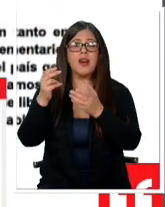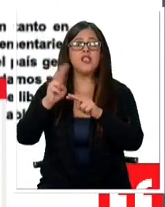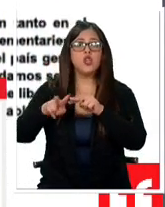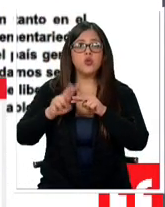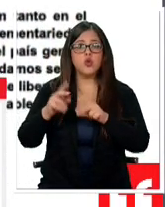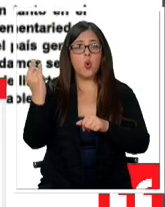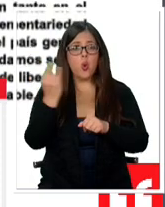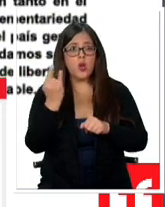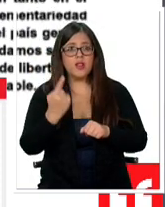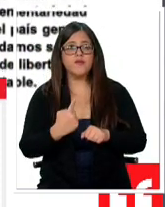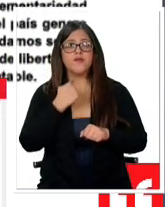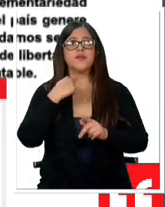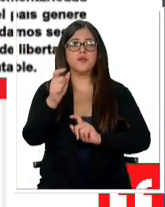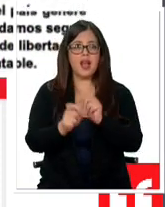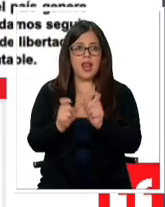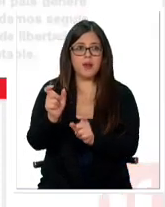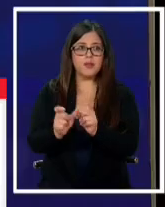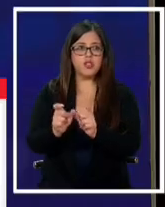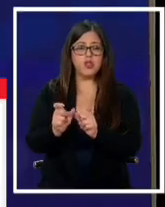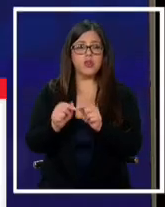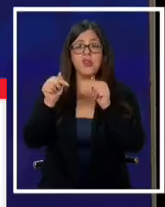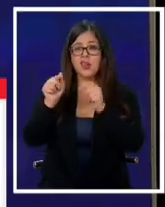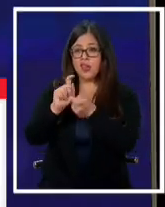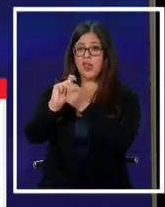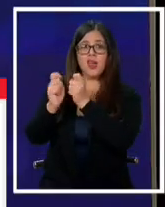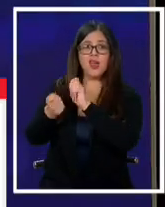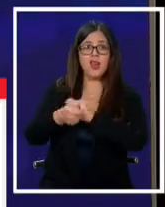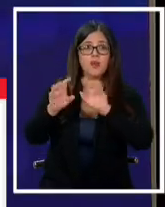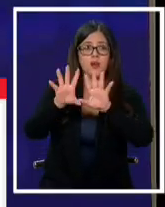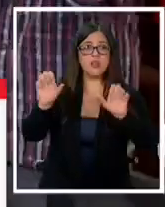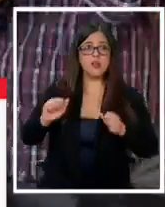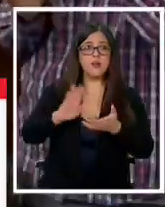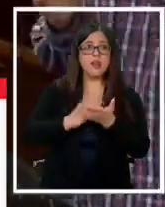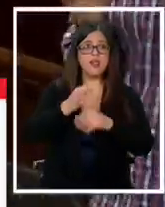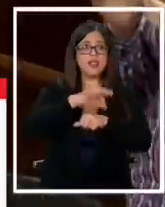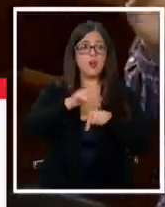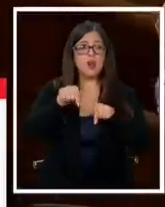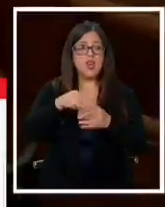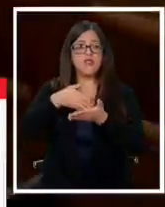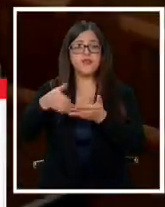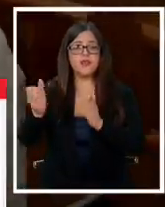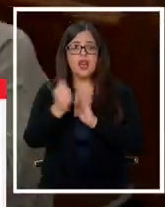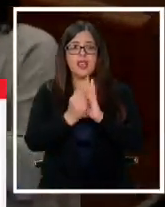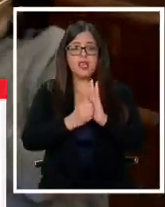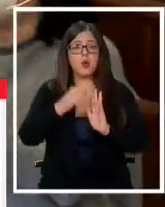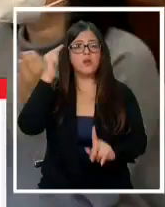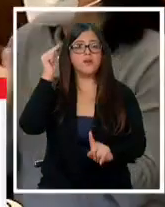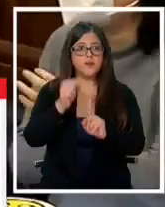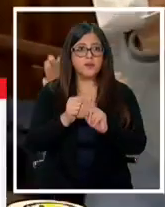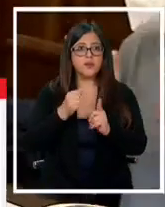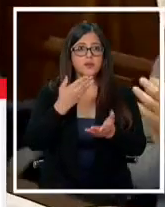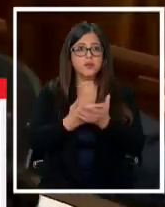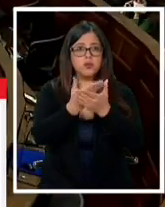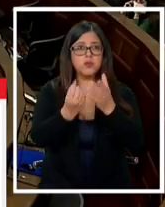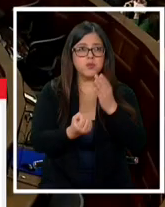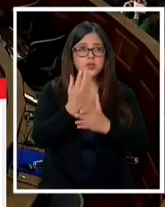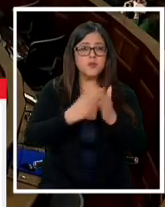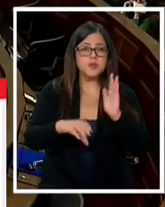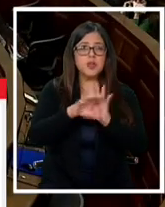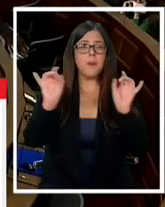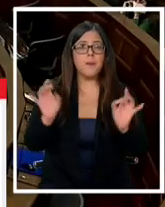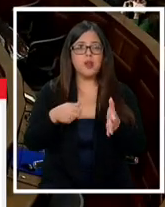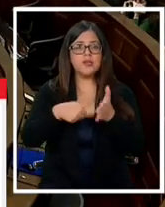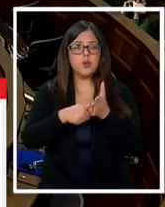problemas urgentes que afectan a las personas cambios al sistema de salud donde el pleno rechazó el artículo que buscaba dejar en el borrador que podrían existir